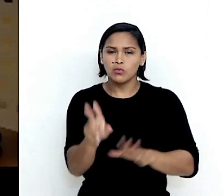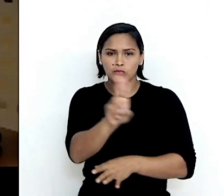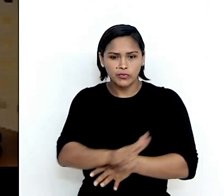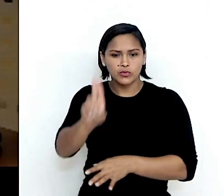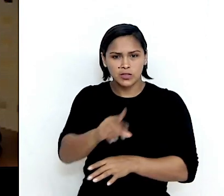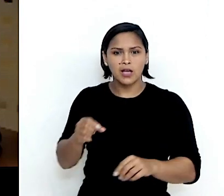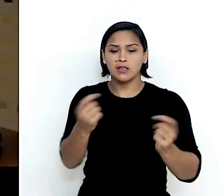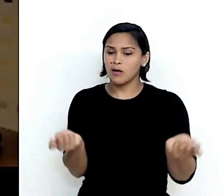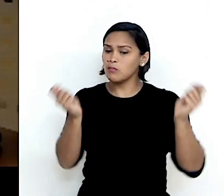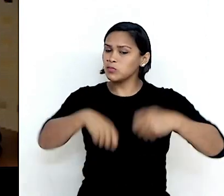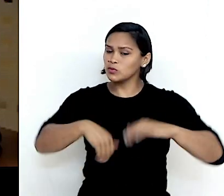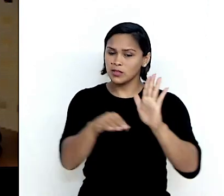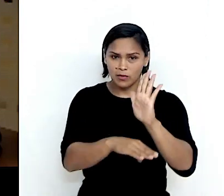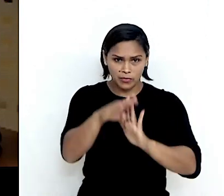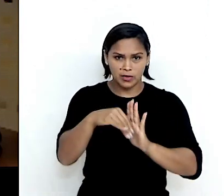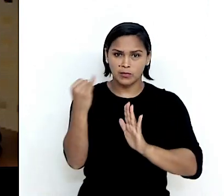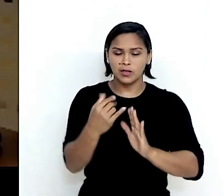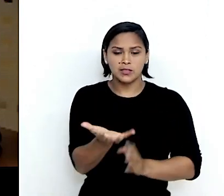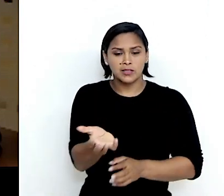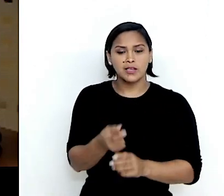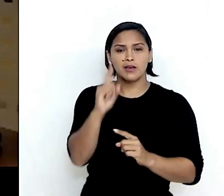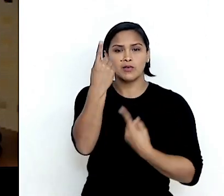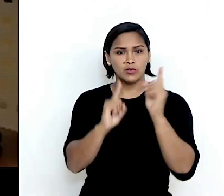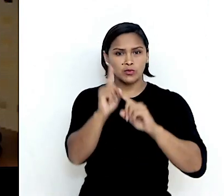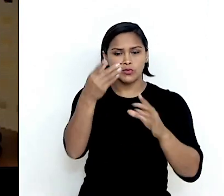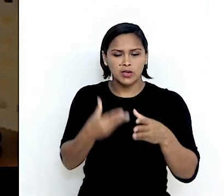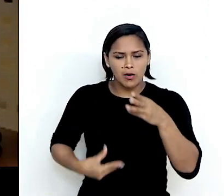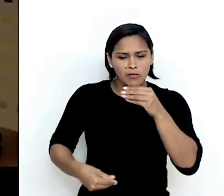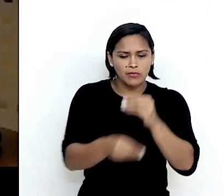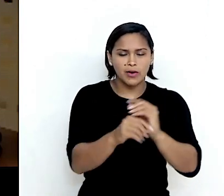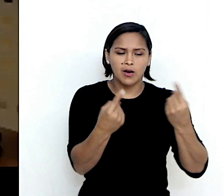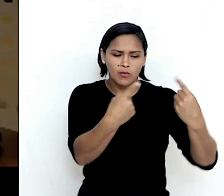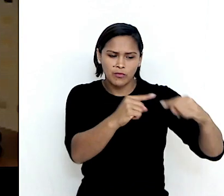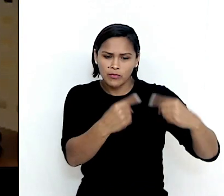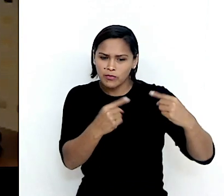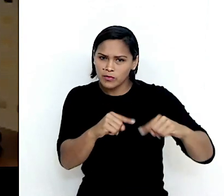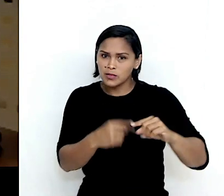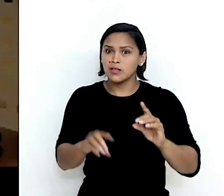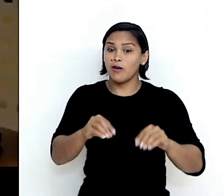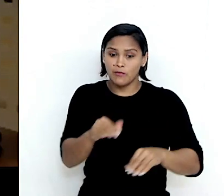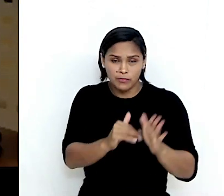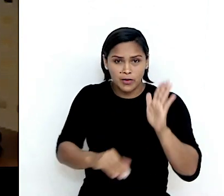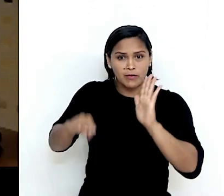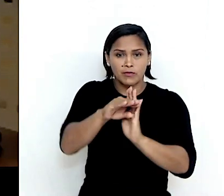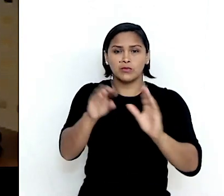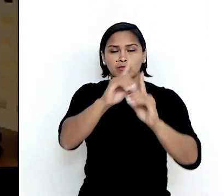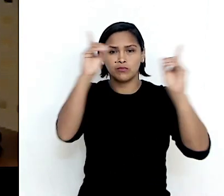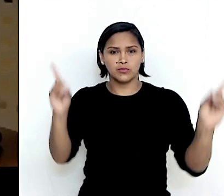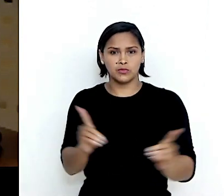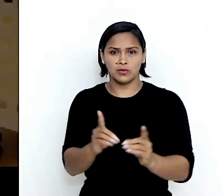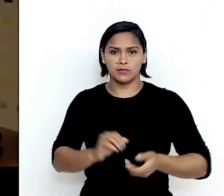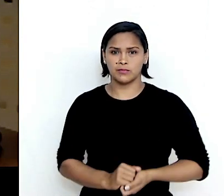Si queremos que Chile enfrente de manera exitosa los desafíos de la revolución digital y la futura, el despliegue de la red